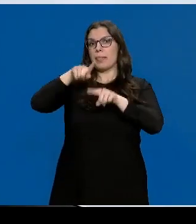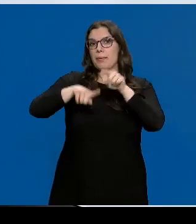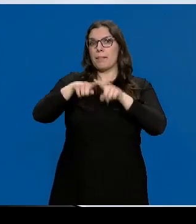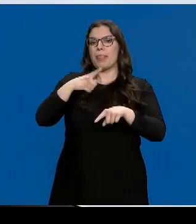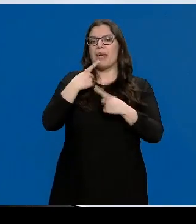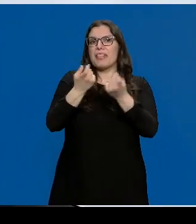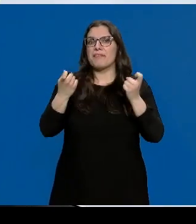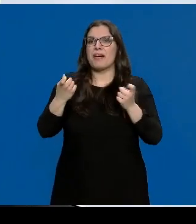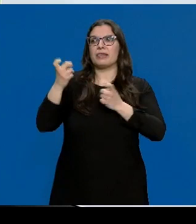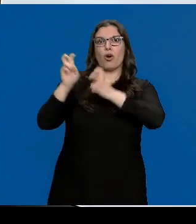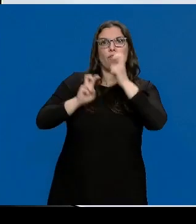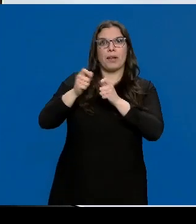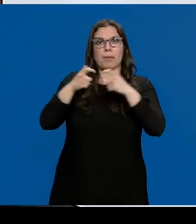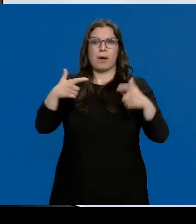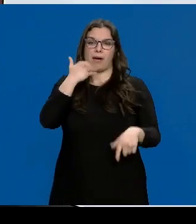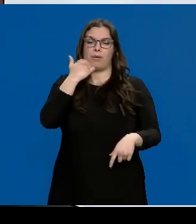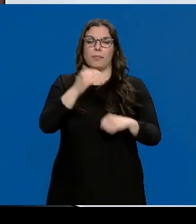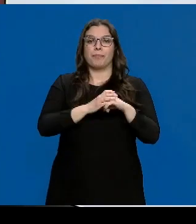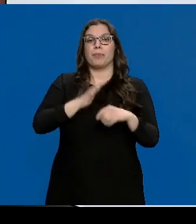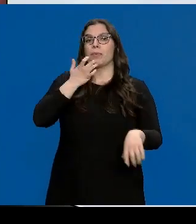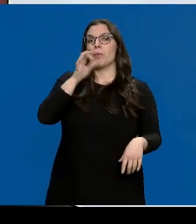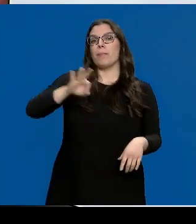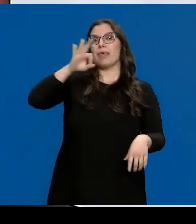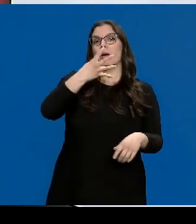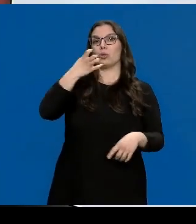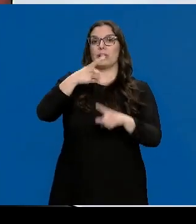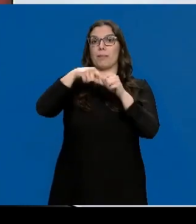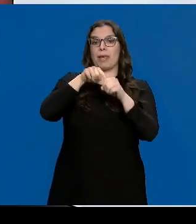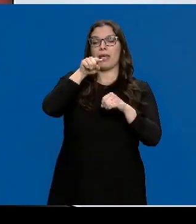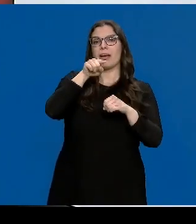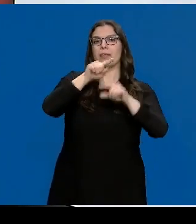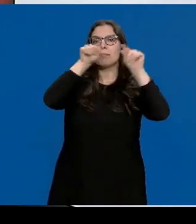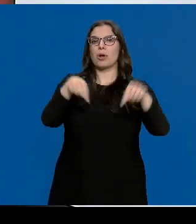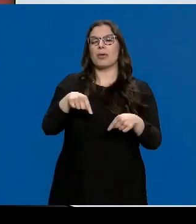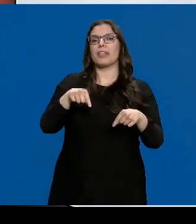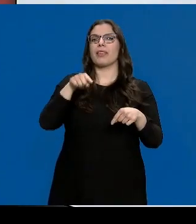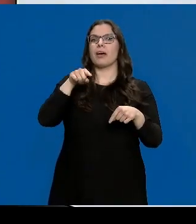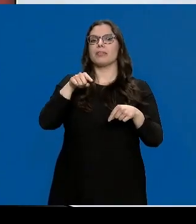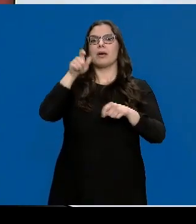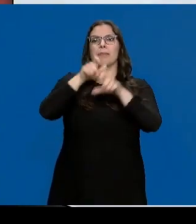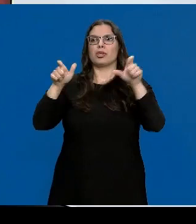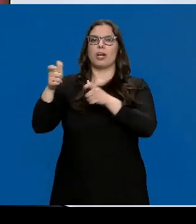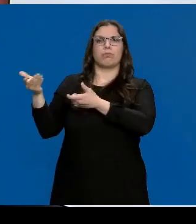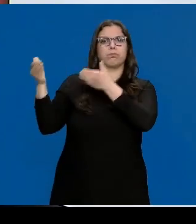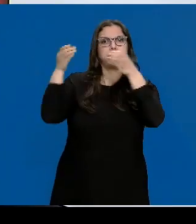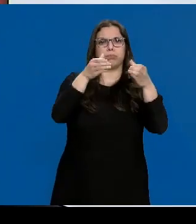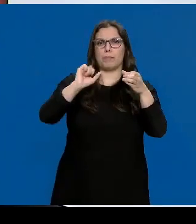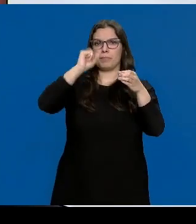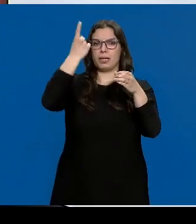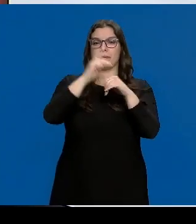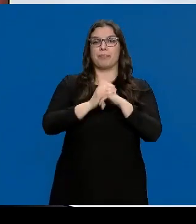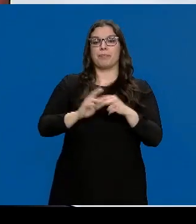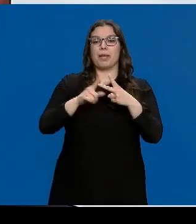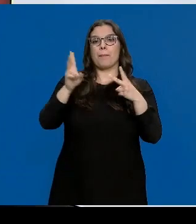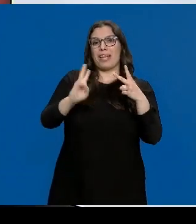de las necesidades que vayan surgiendo. Palencia, con 400 plazas, es la provincia de la comunidad que más personas va a recibir por el momento.